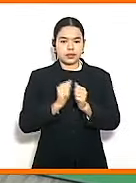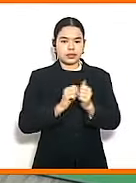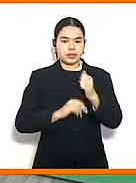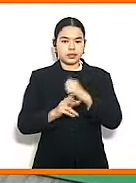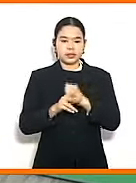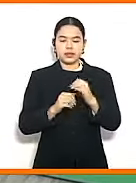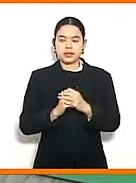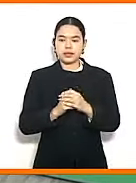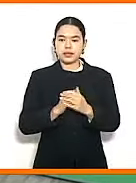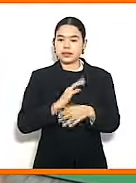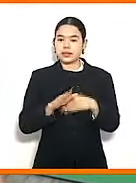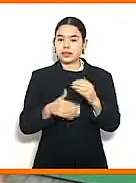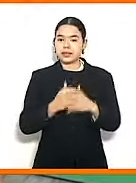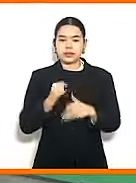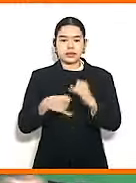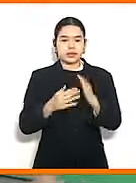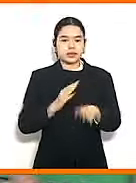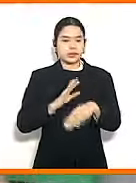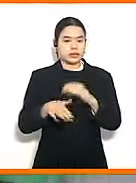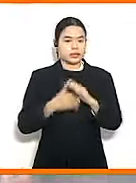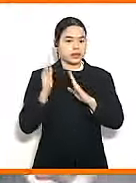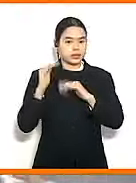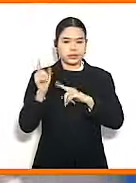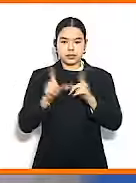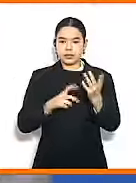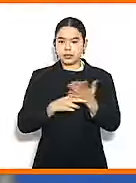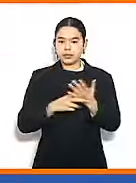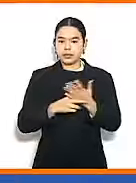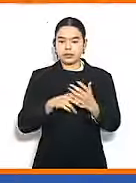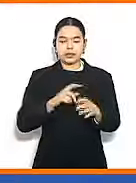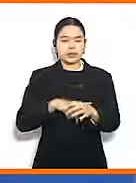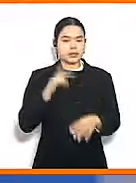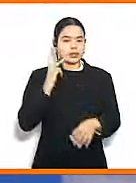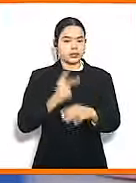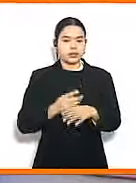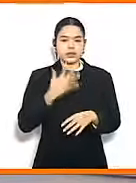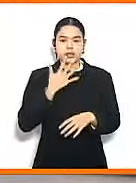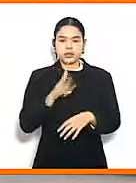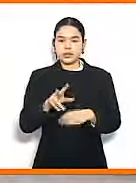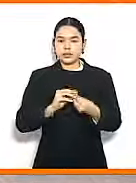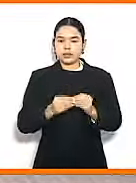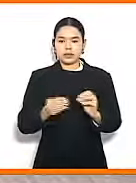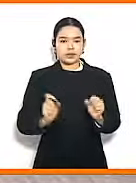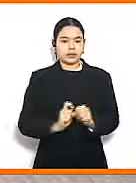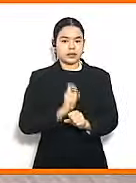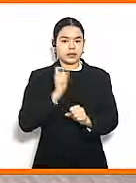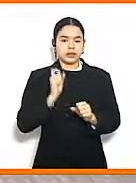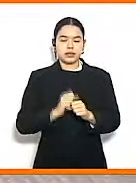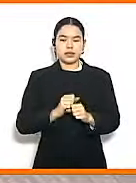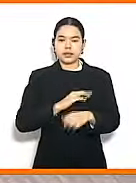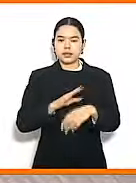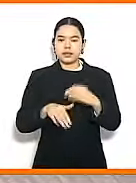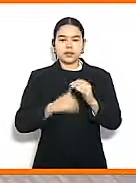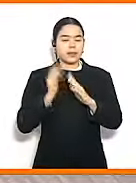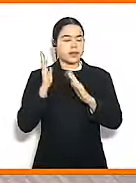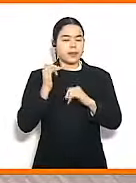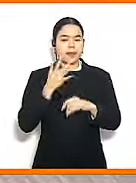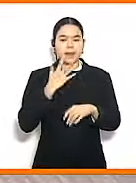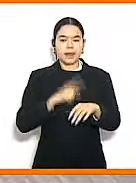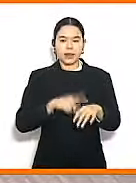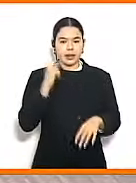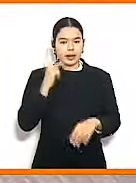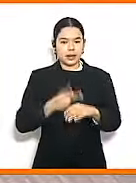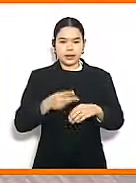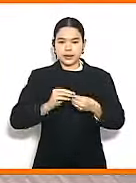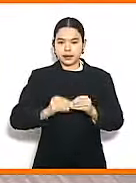3. Así es, jugadores, pero tengas tu boleto en mano porque vamos a conocer estos tres números afortunados. Muchísima suerte porque este